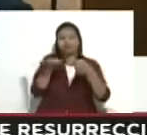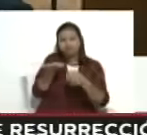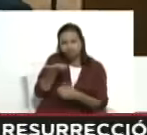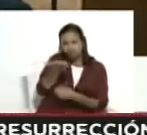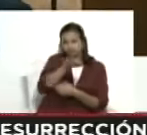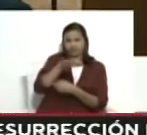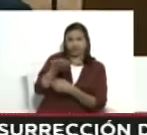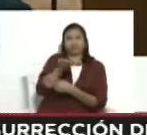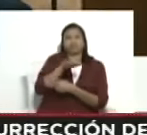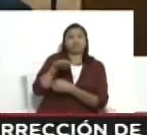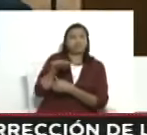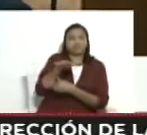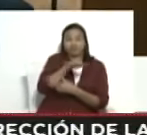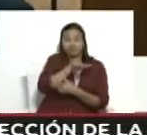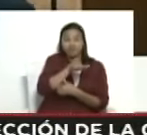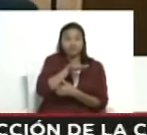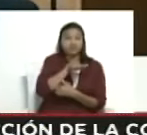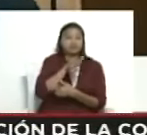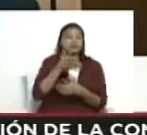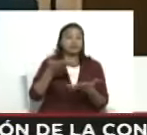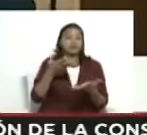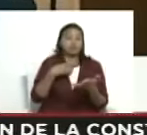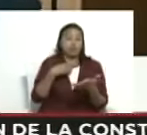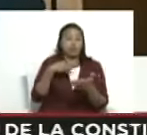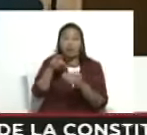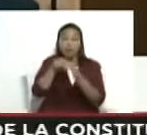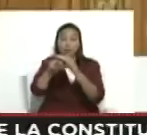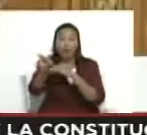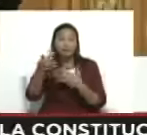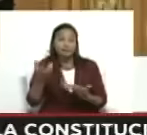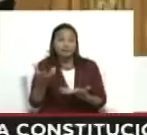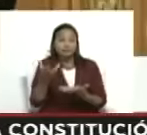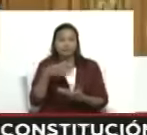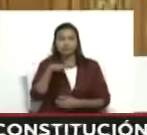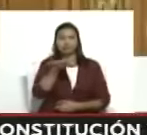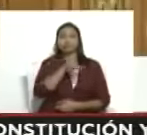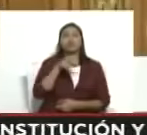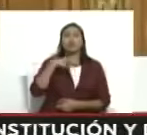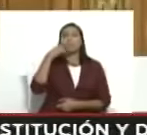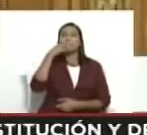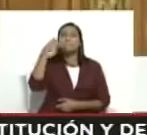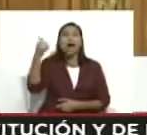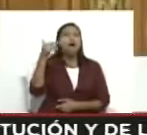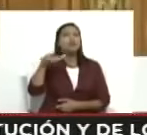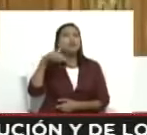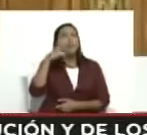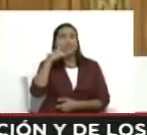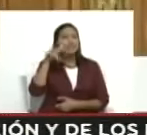entrar, el negro tampoco pudo entrar ahí, pues. Y lo llamo, mira, ¿dónde estás tú? No,